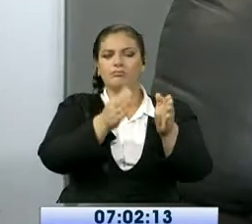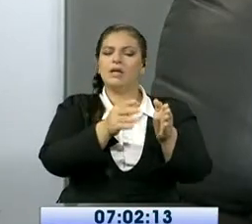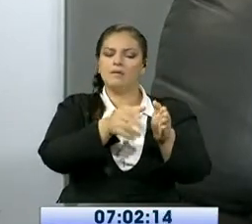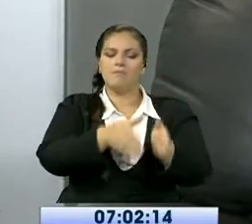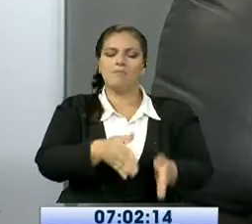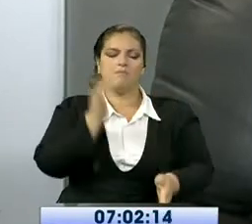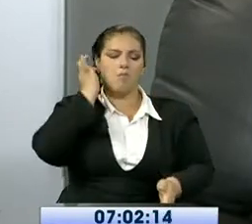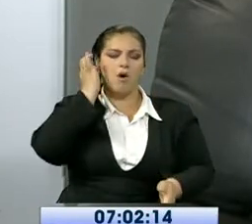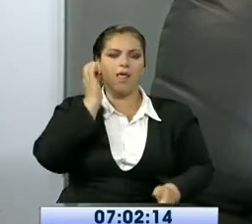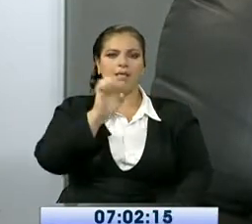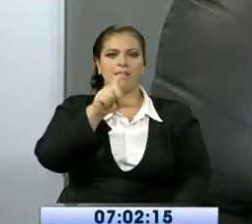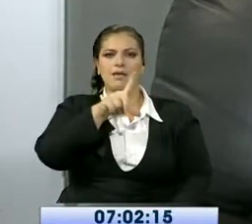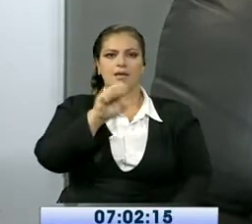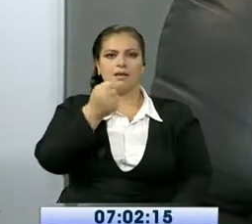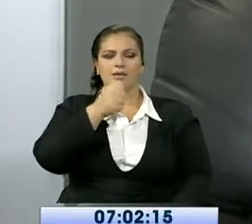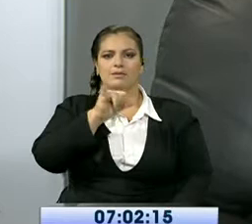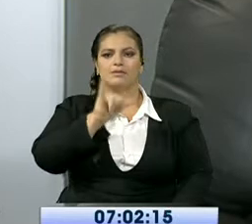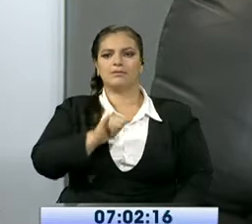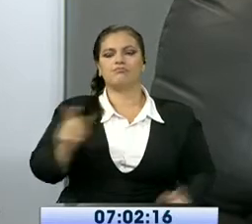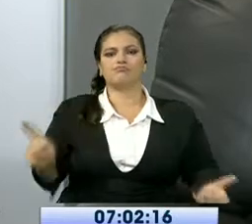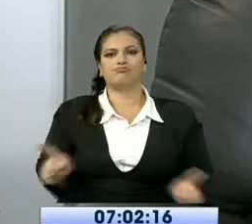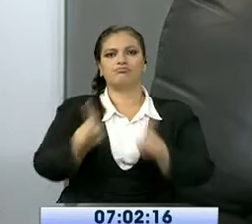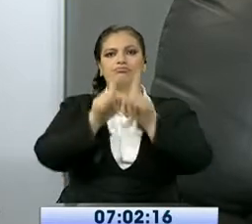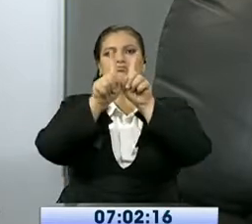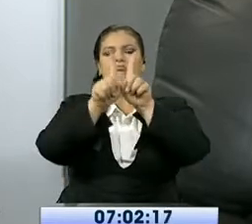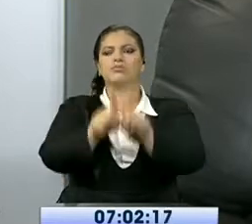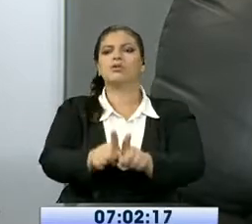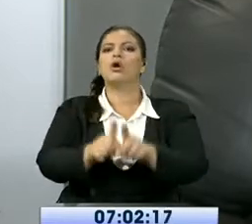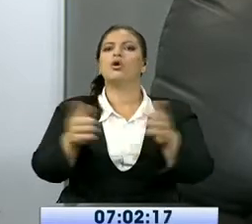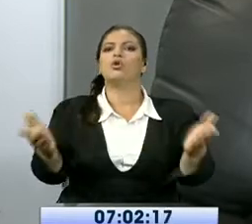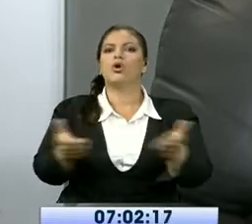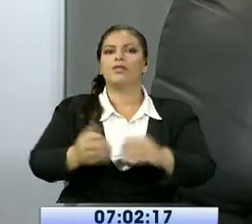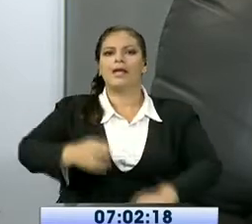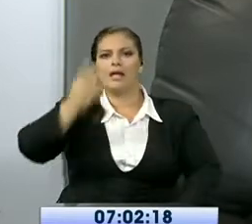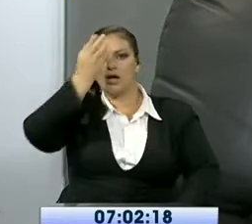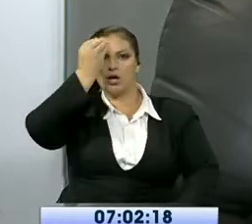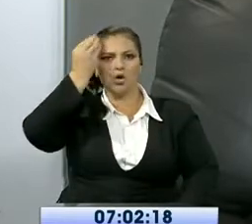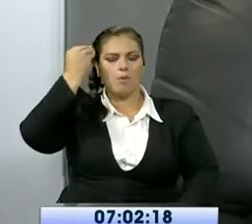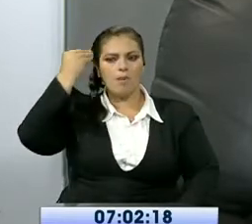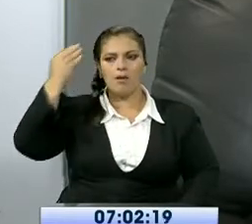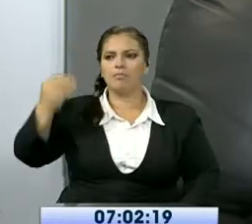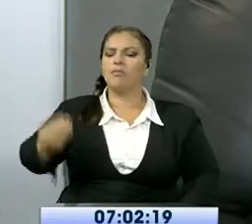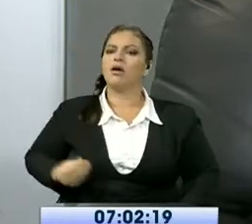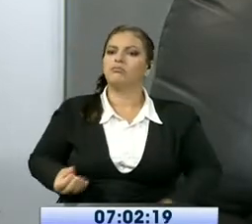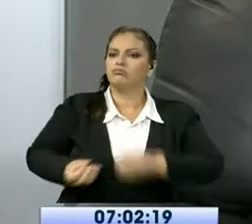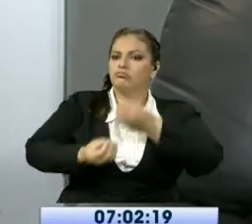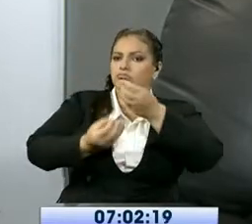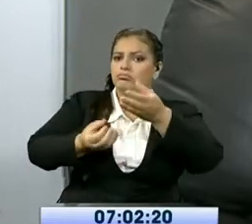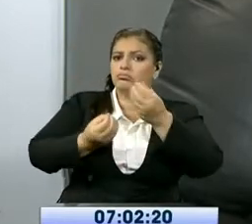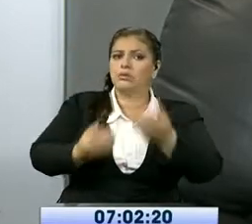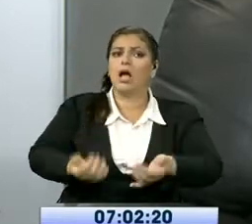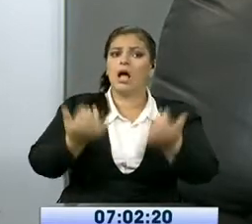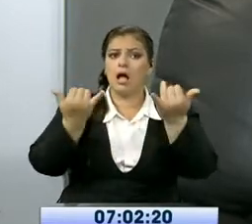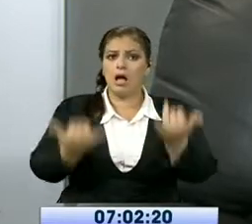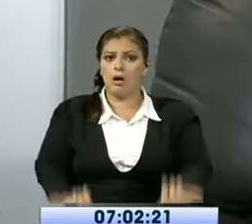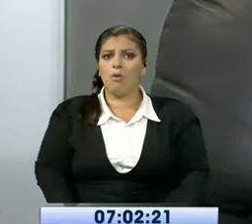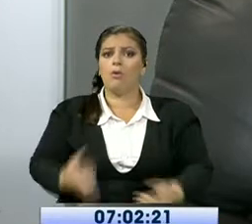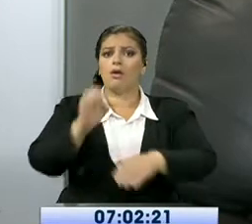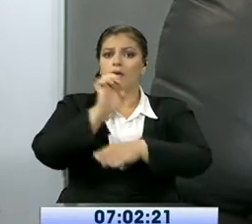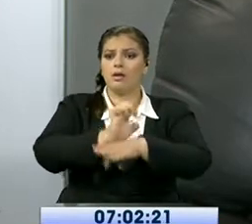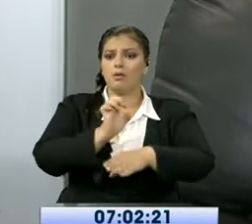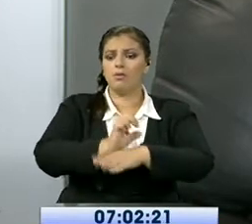programa Renovación Energética Nacional y dieron a conocer la nueva tarifa eléctrica que regirá en el país para